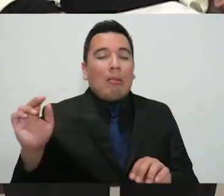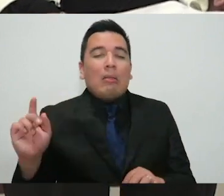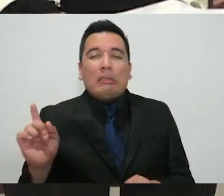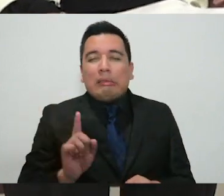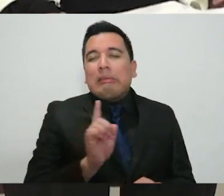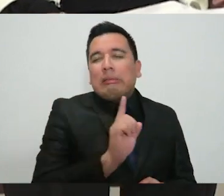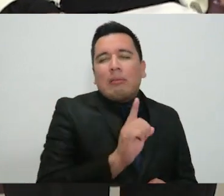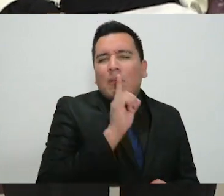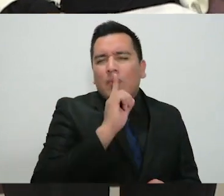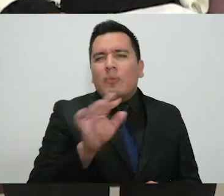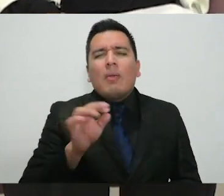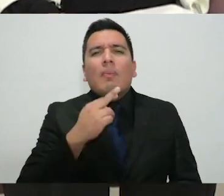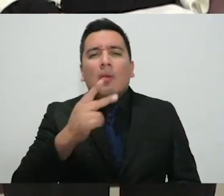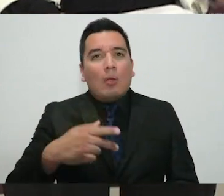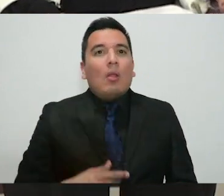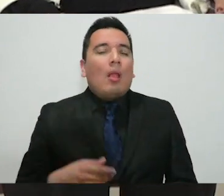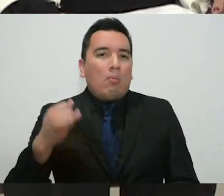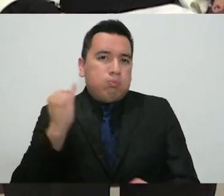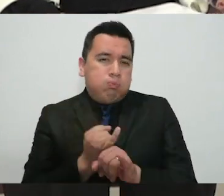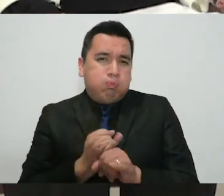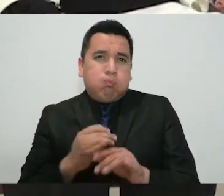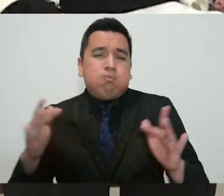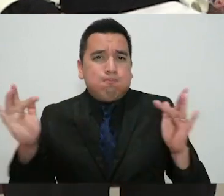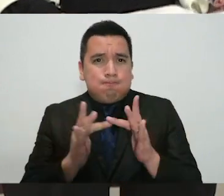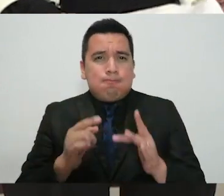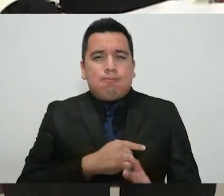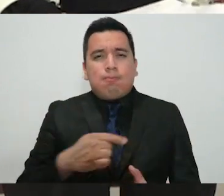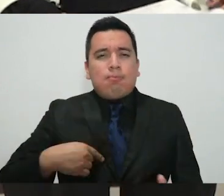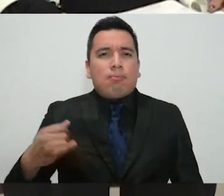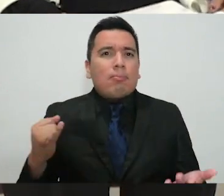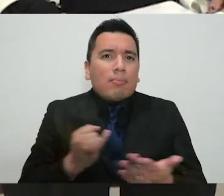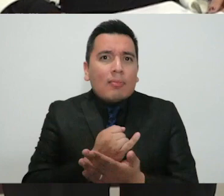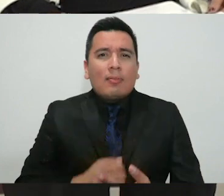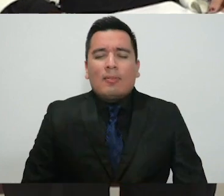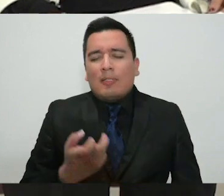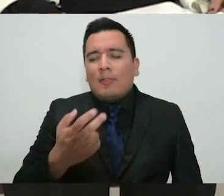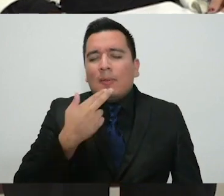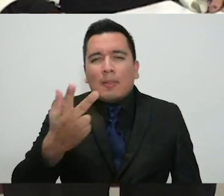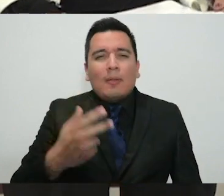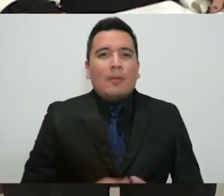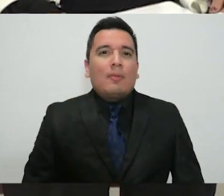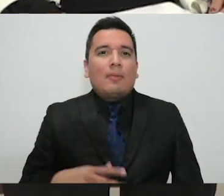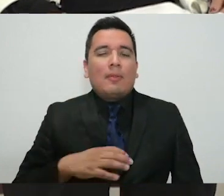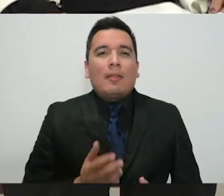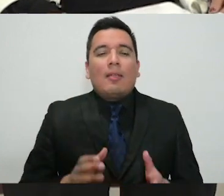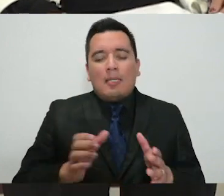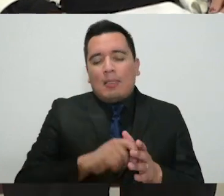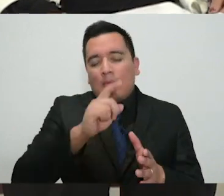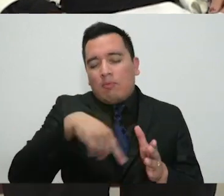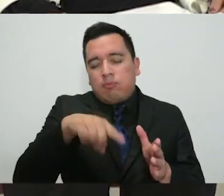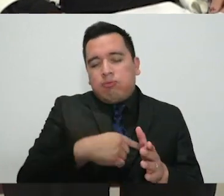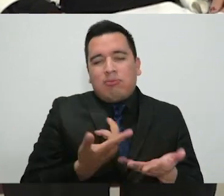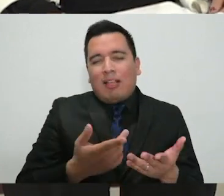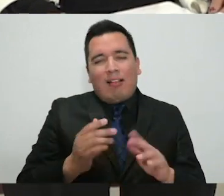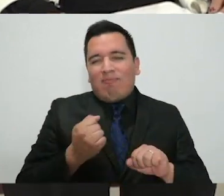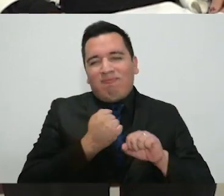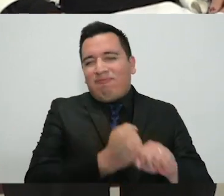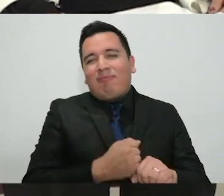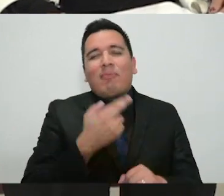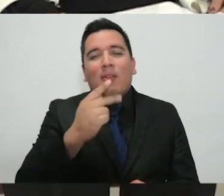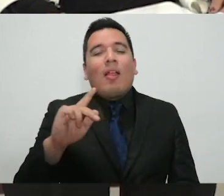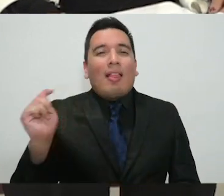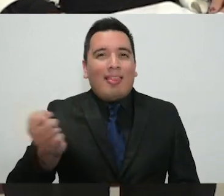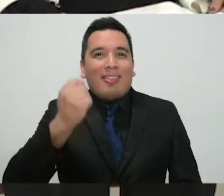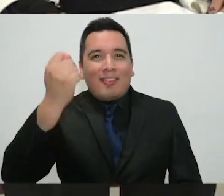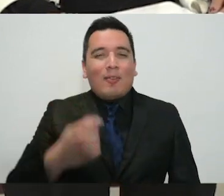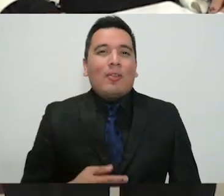a conectarnos y a tomar decisiones desde ahí. Es el voto a través de las tecnologías, el voto